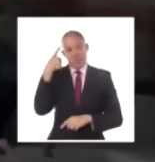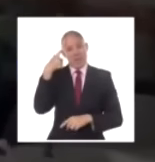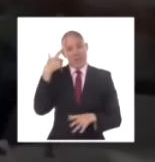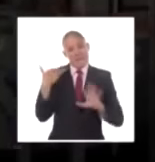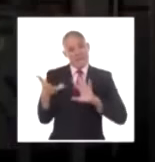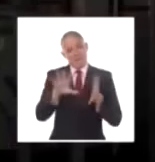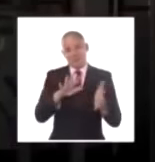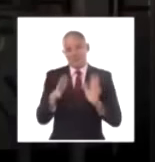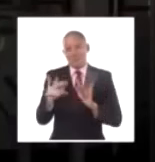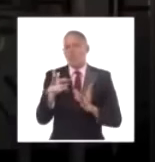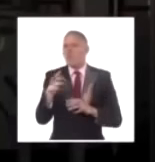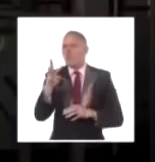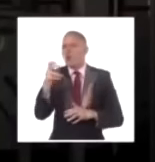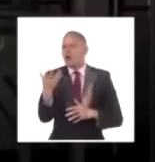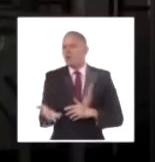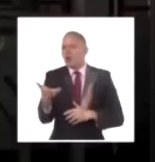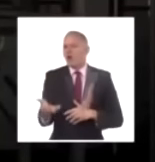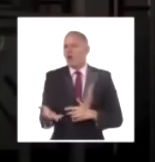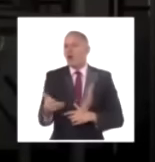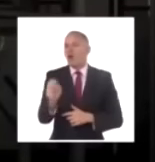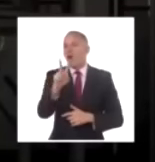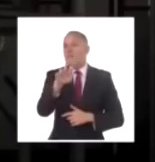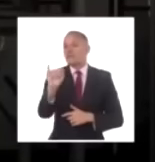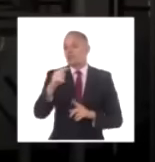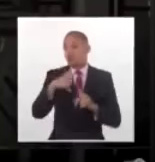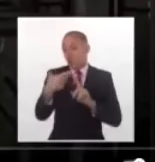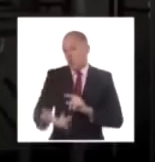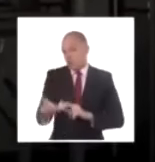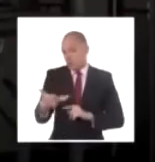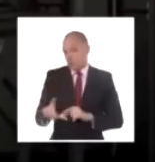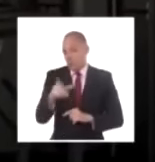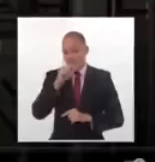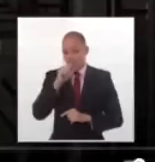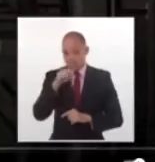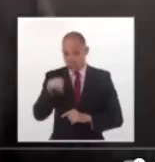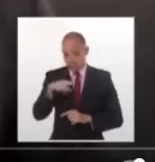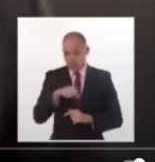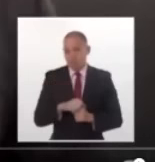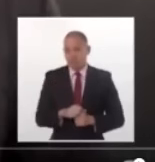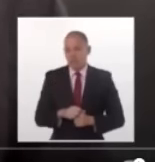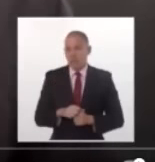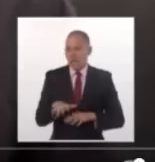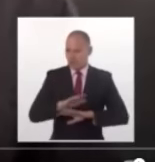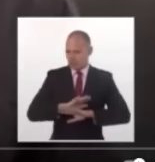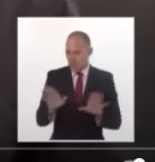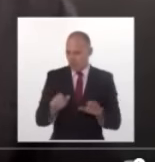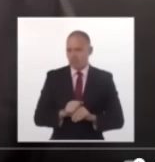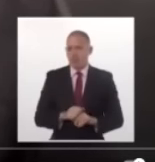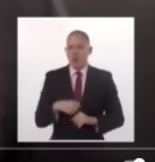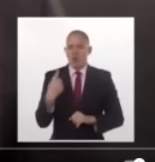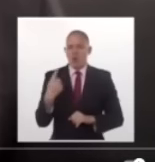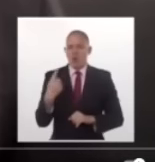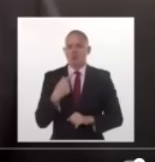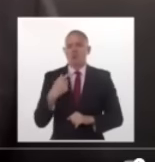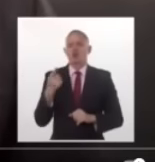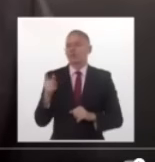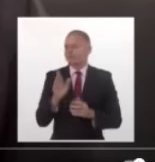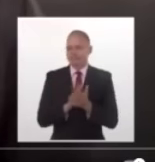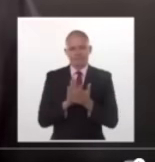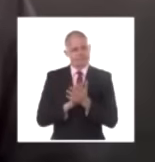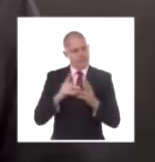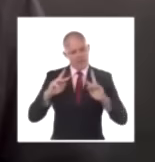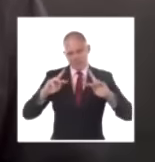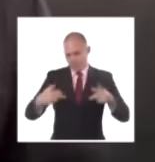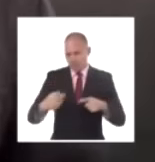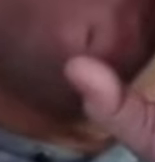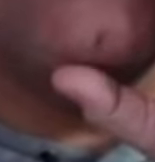26 toneladas. Pero a raíz de este resultado de toda la guardia, indicamos hacer un inventario al 100% a